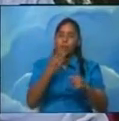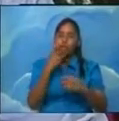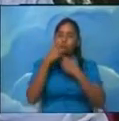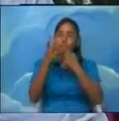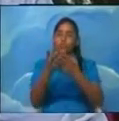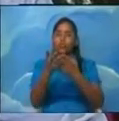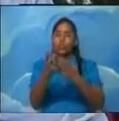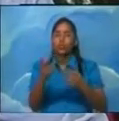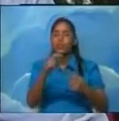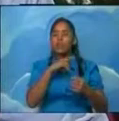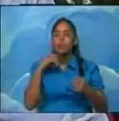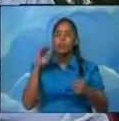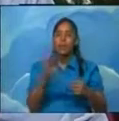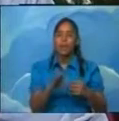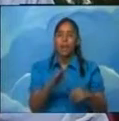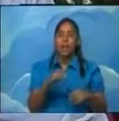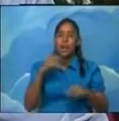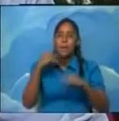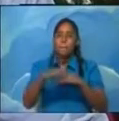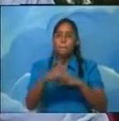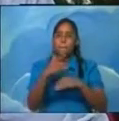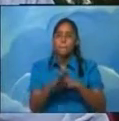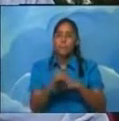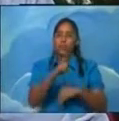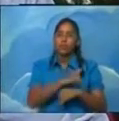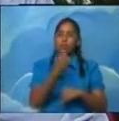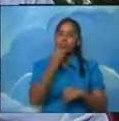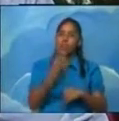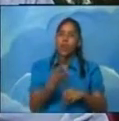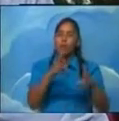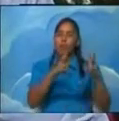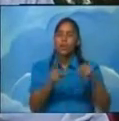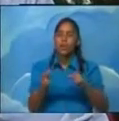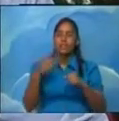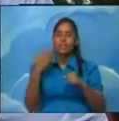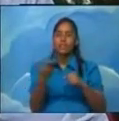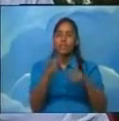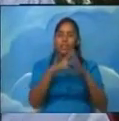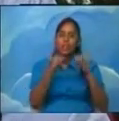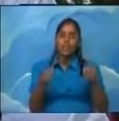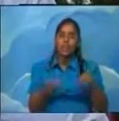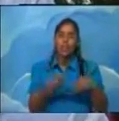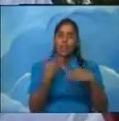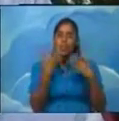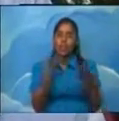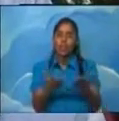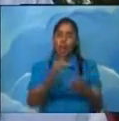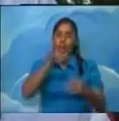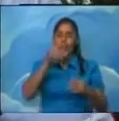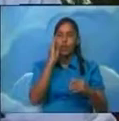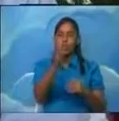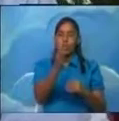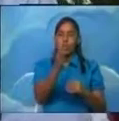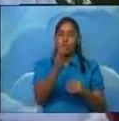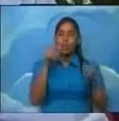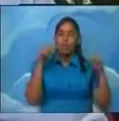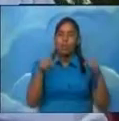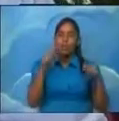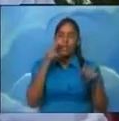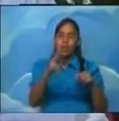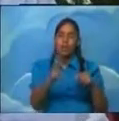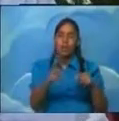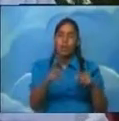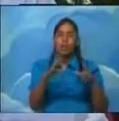y perezcáis pronto de la buena tierra que os da Jehová. Acá vemos